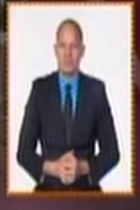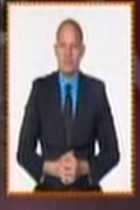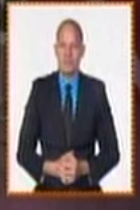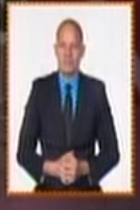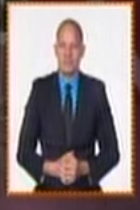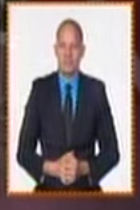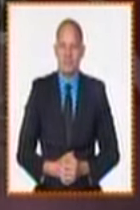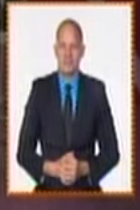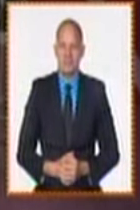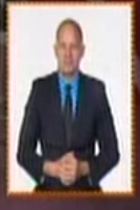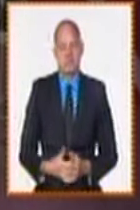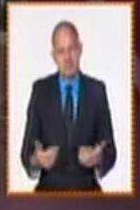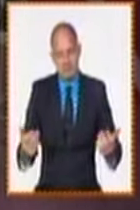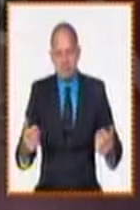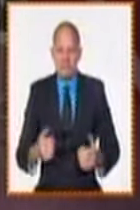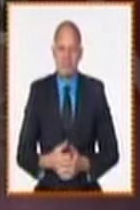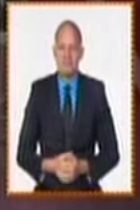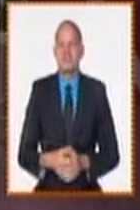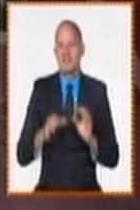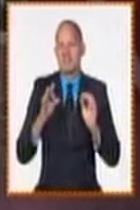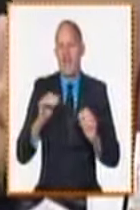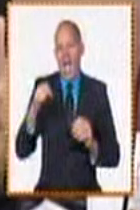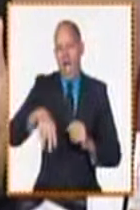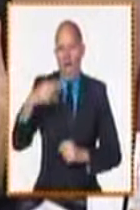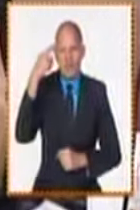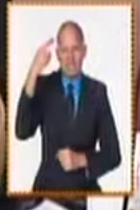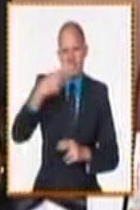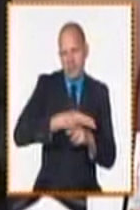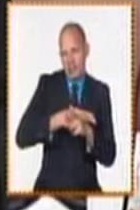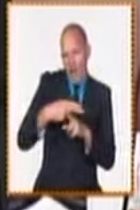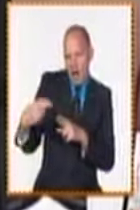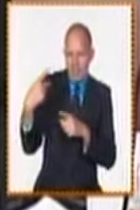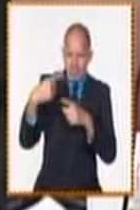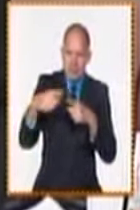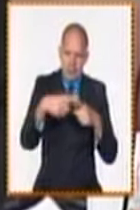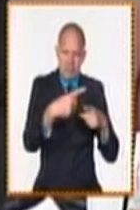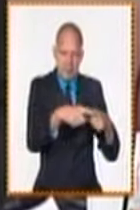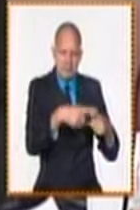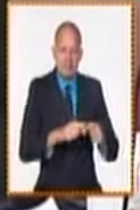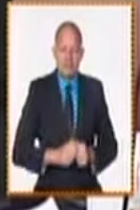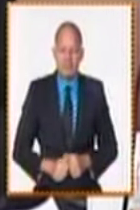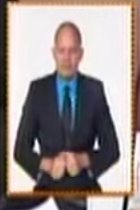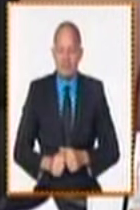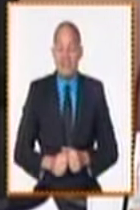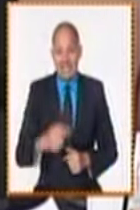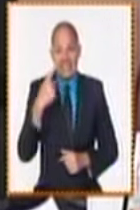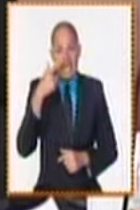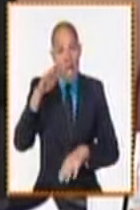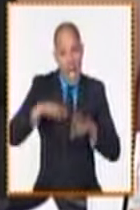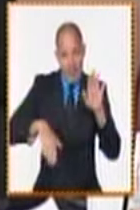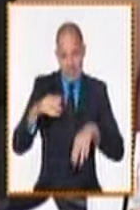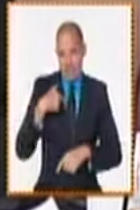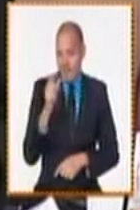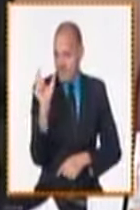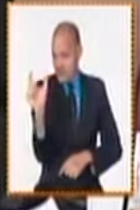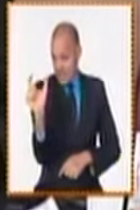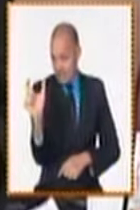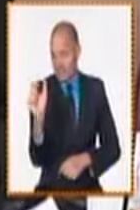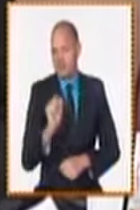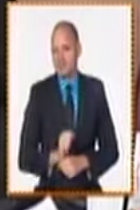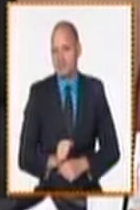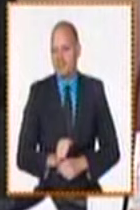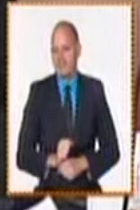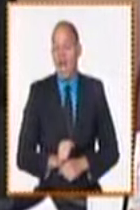Bueno, y por esos azares de la historia, por esas confluencias también que muchas fechas tienen, Bayamo no solo